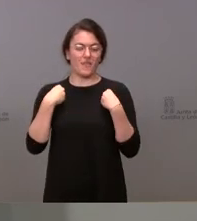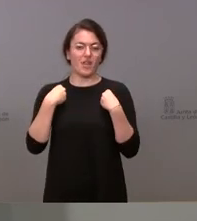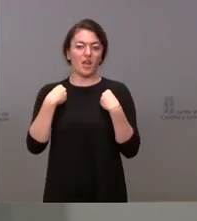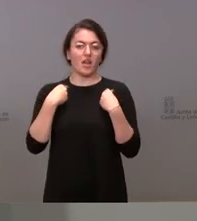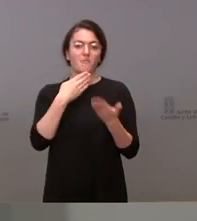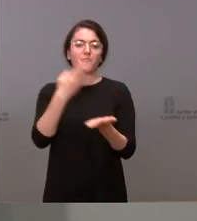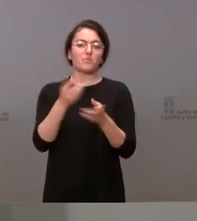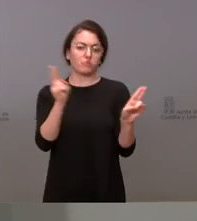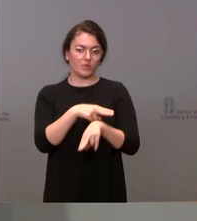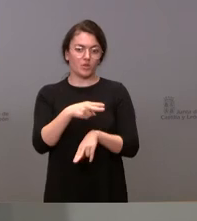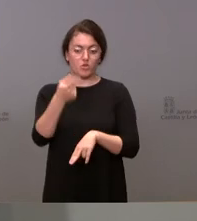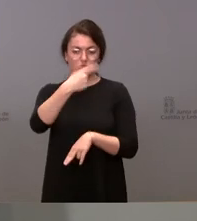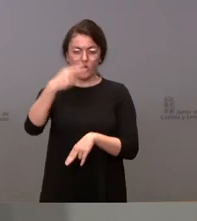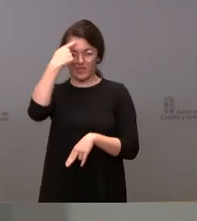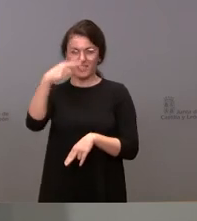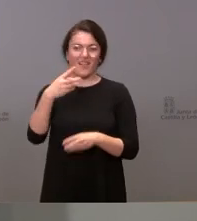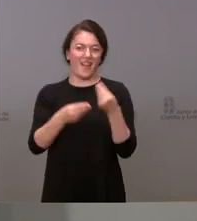Nosotros somos conscientes de lo que se hizo.